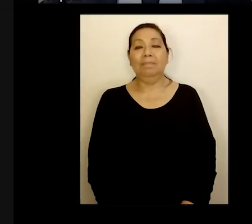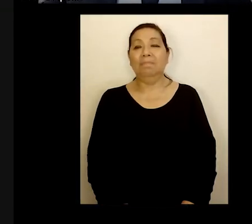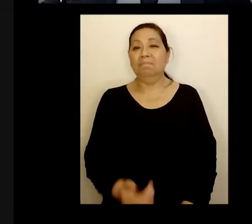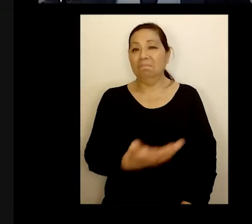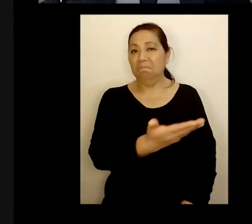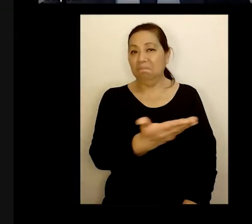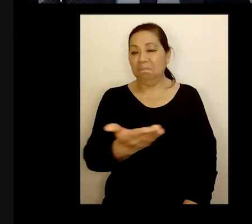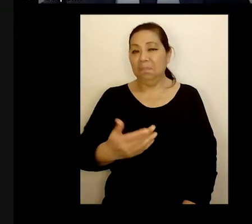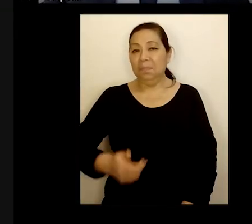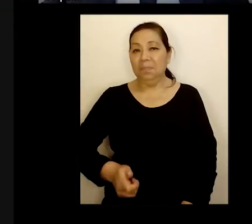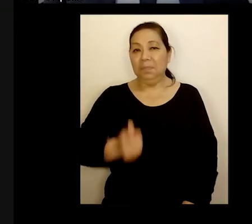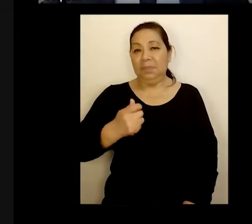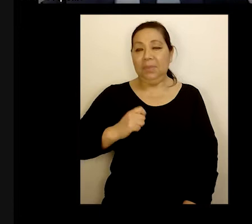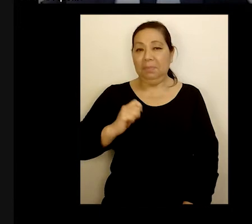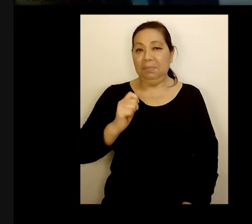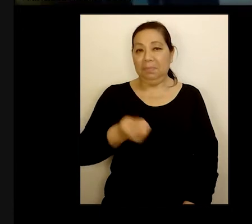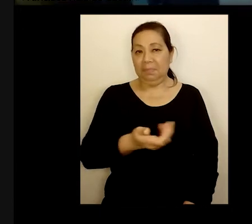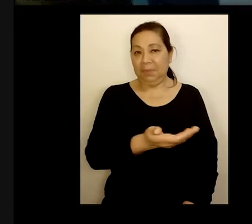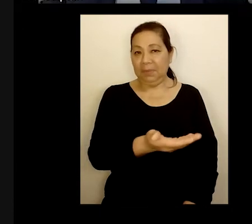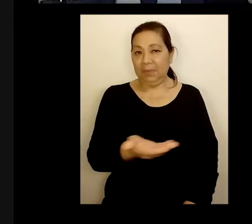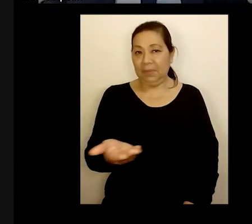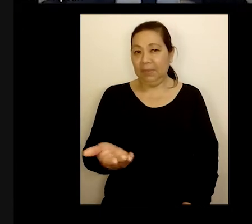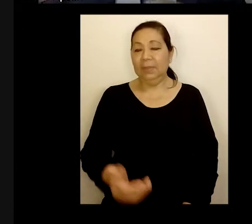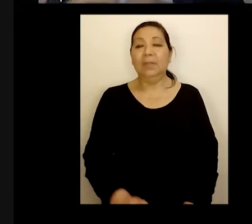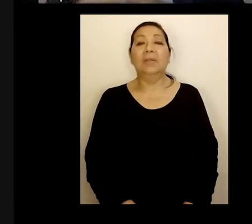Señores magistrados,